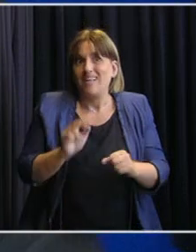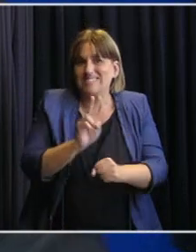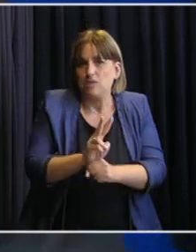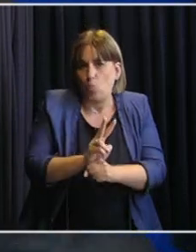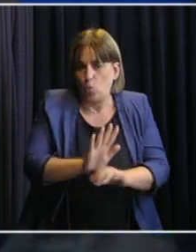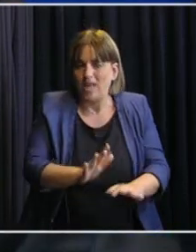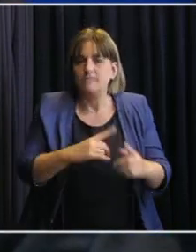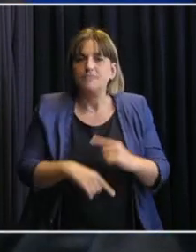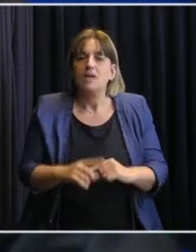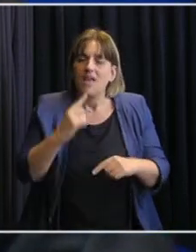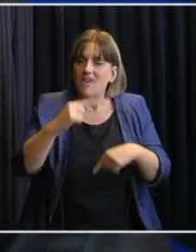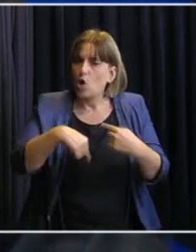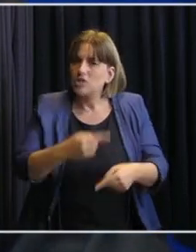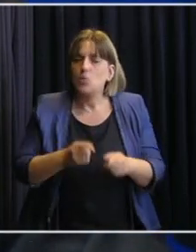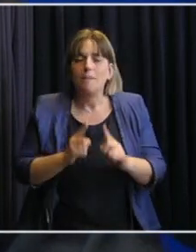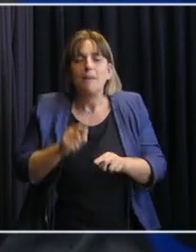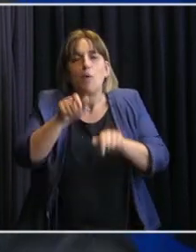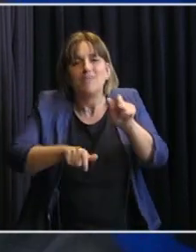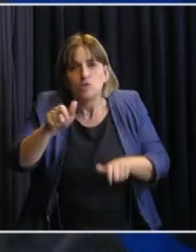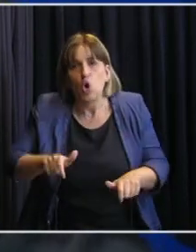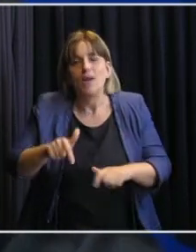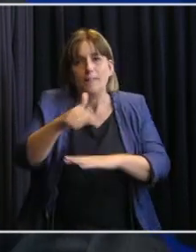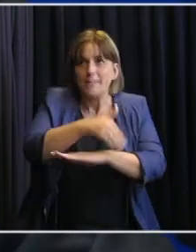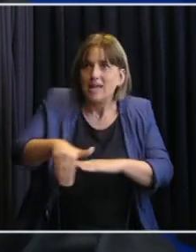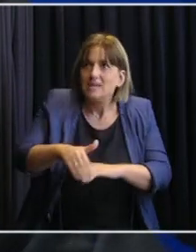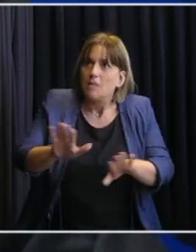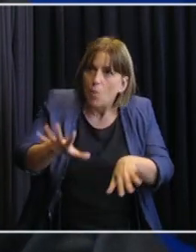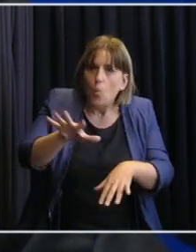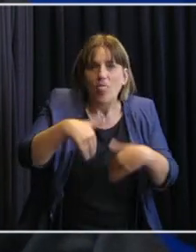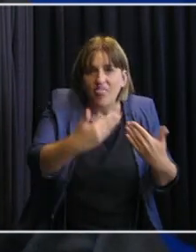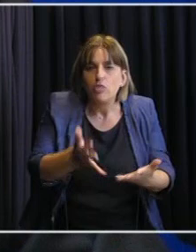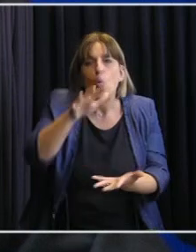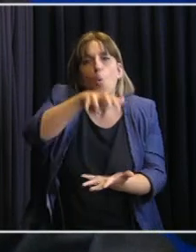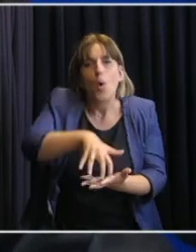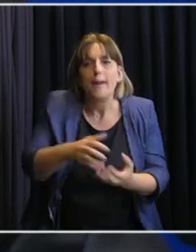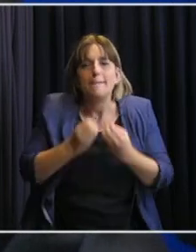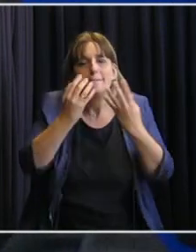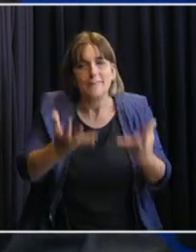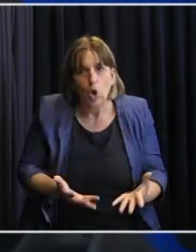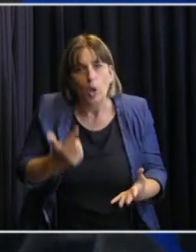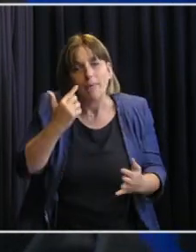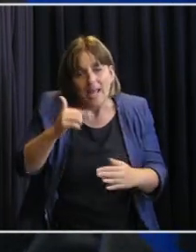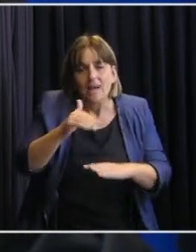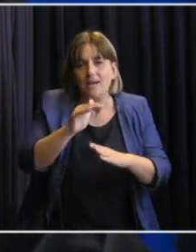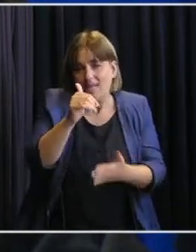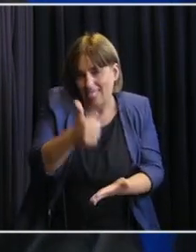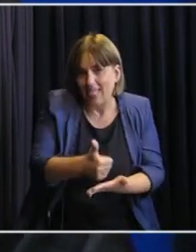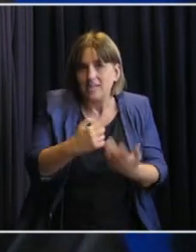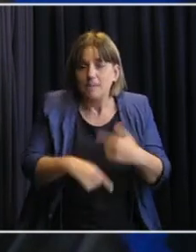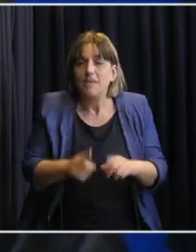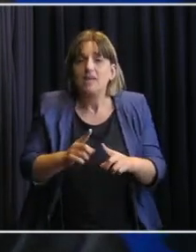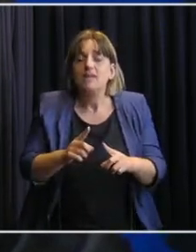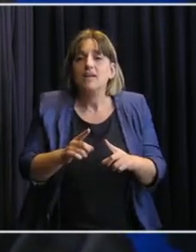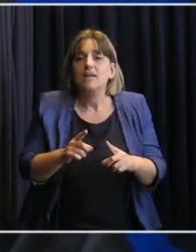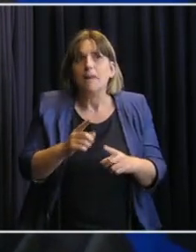Así se va a sentir con todas sus personas, dándole un lugar más seguro de estar. Además, eso se está pidiendo muchas